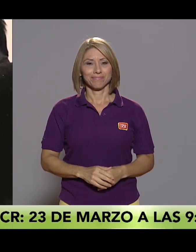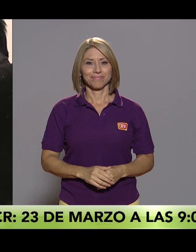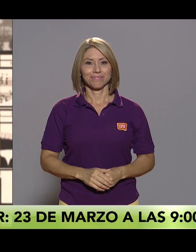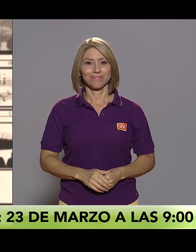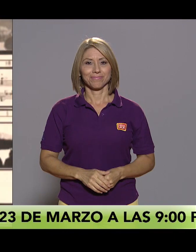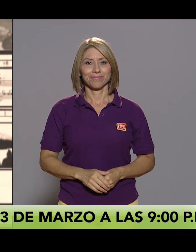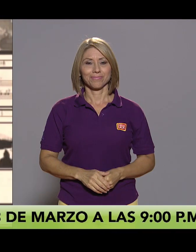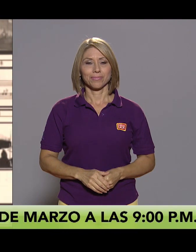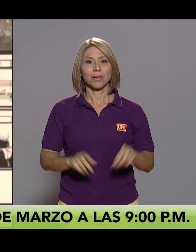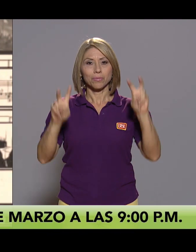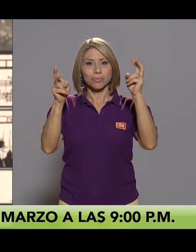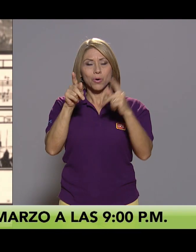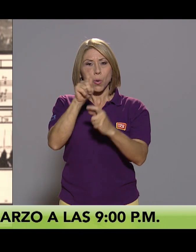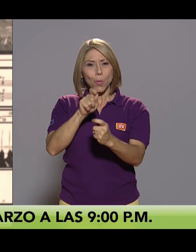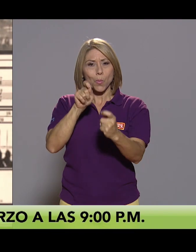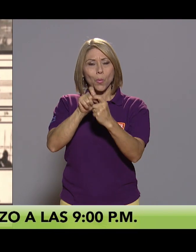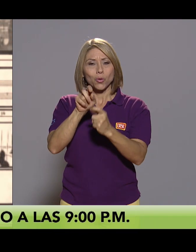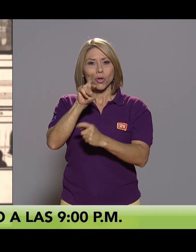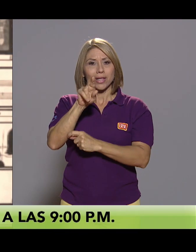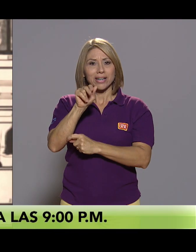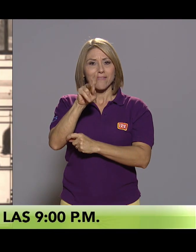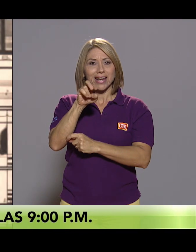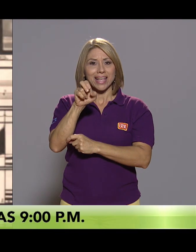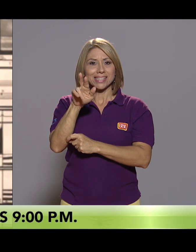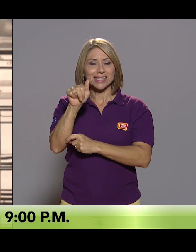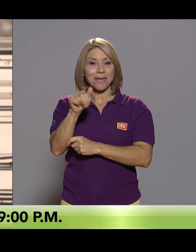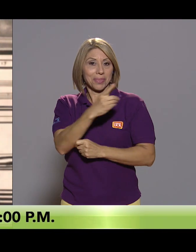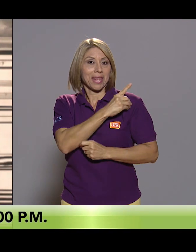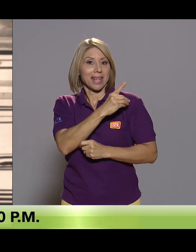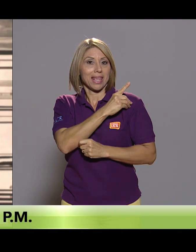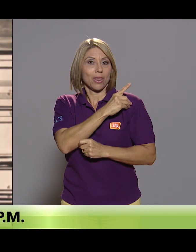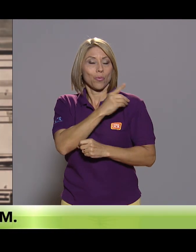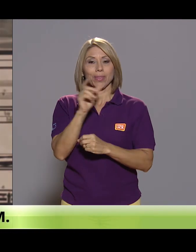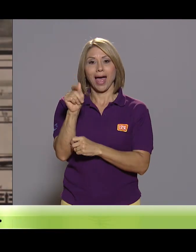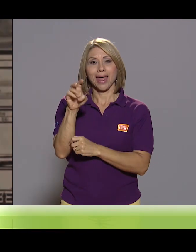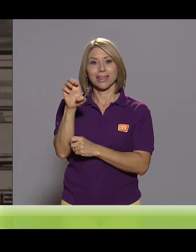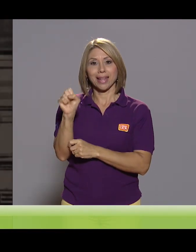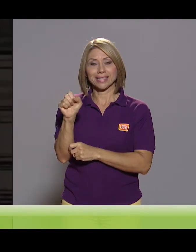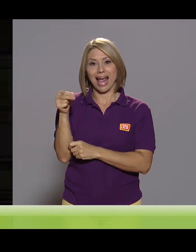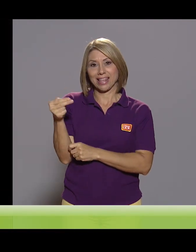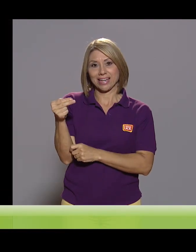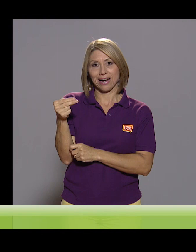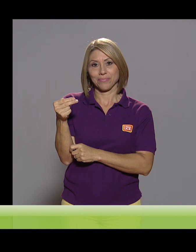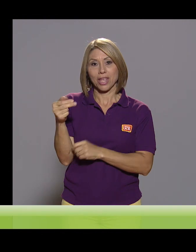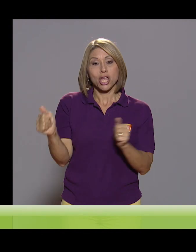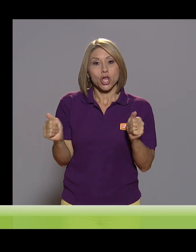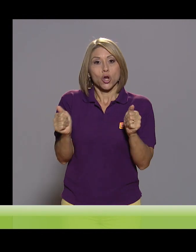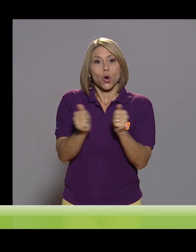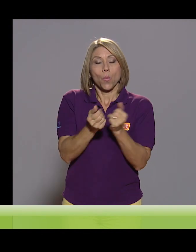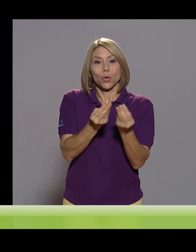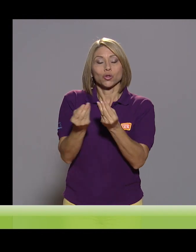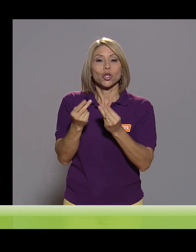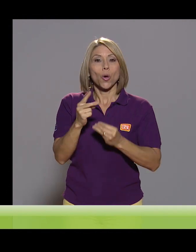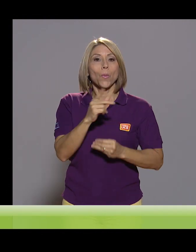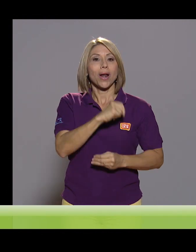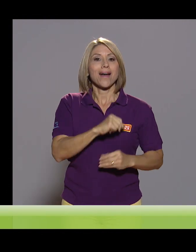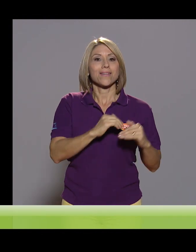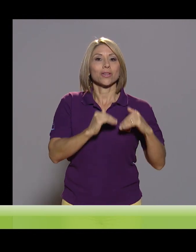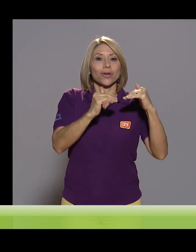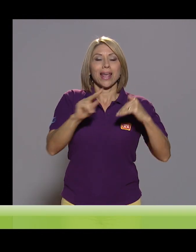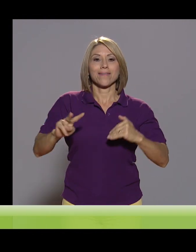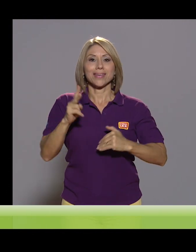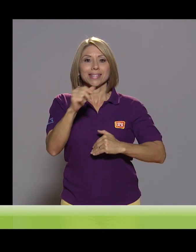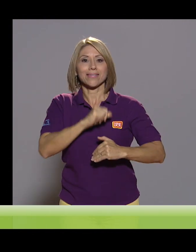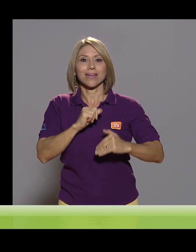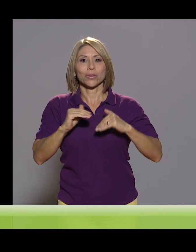Universidad de Costa Rica. Un punto de referencia es dirigido por Andrés Heidenreich y coproducido por la Rectoría